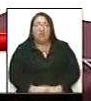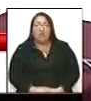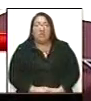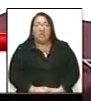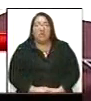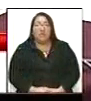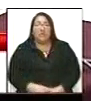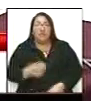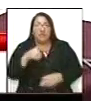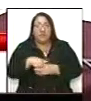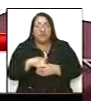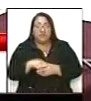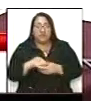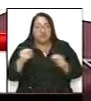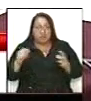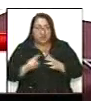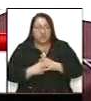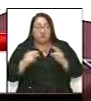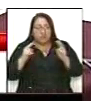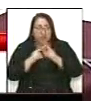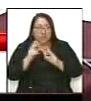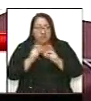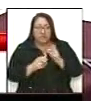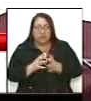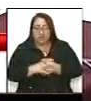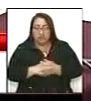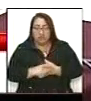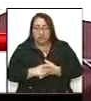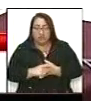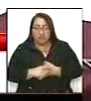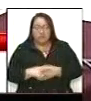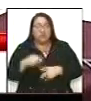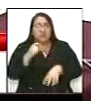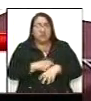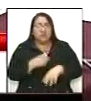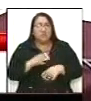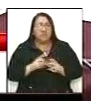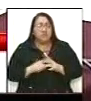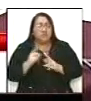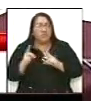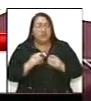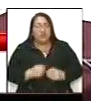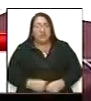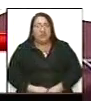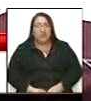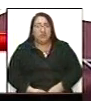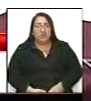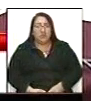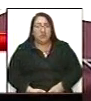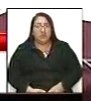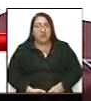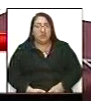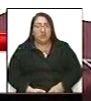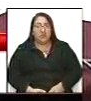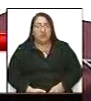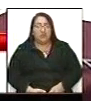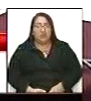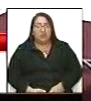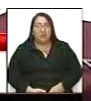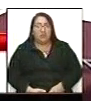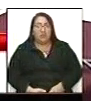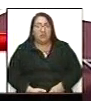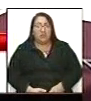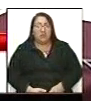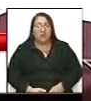elector empieza a conocer a los candidatos en el momento en el que están debatiendo ya en el punto final de la